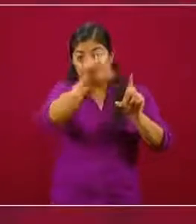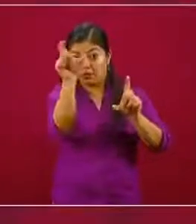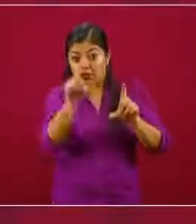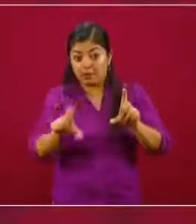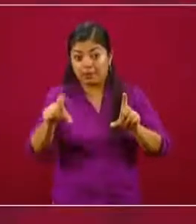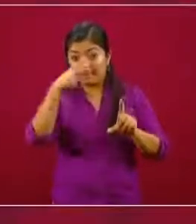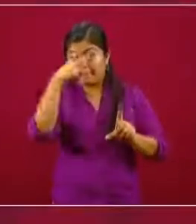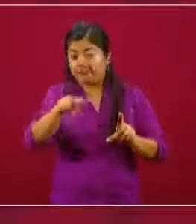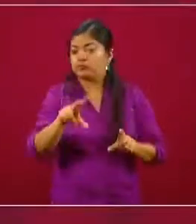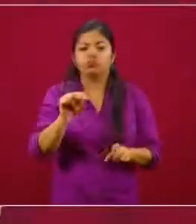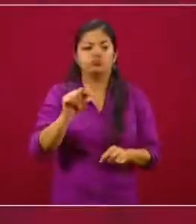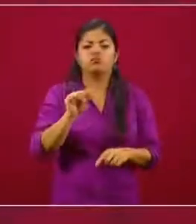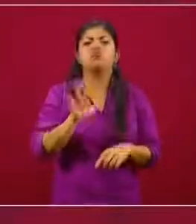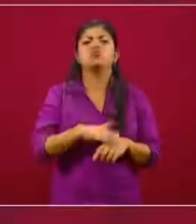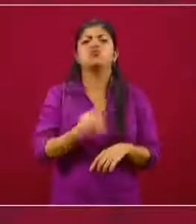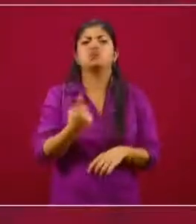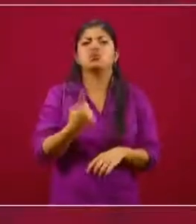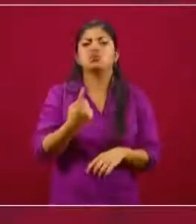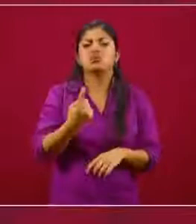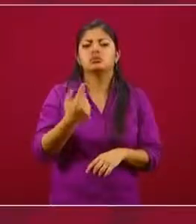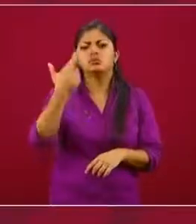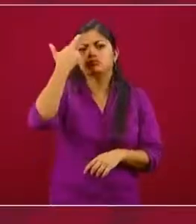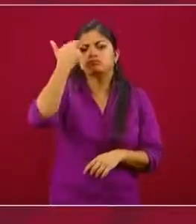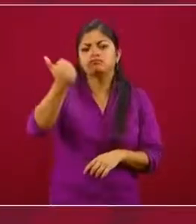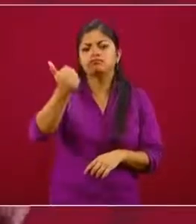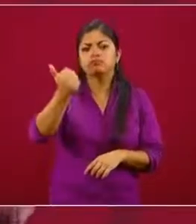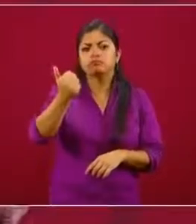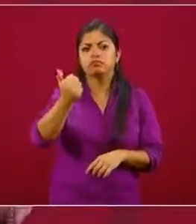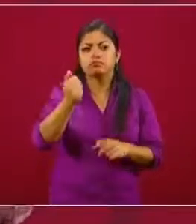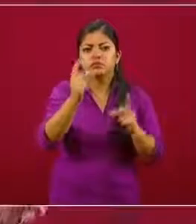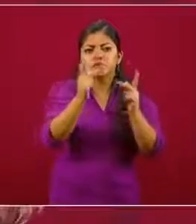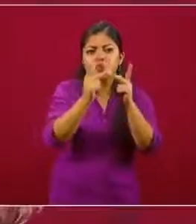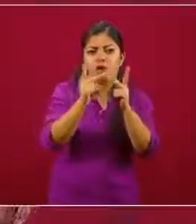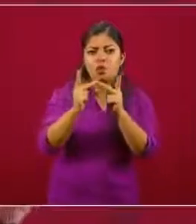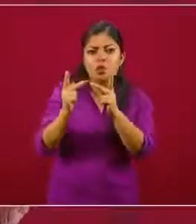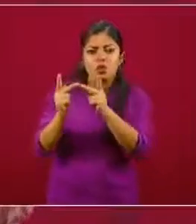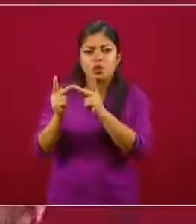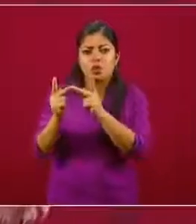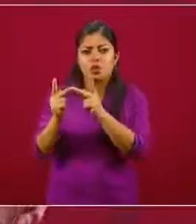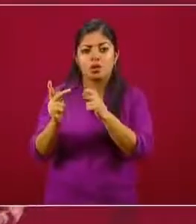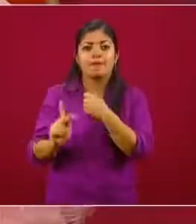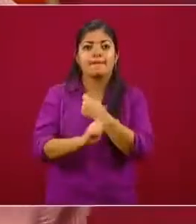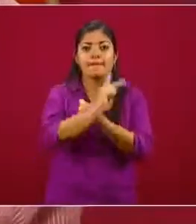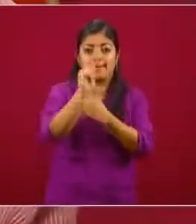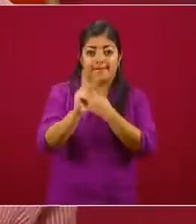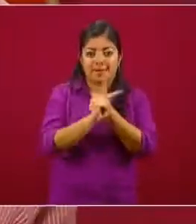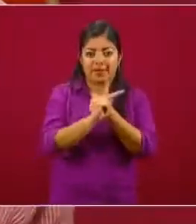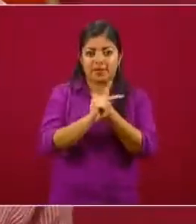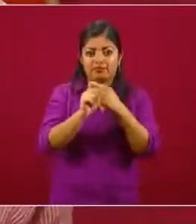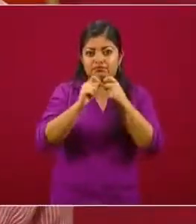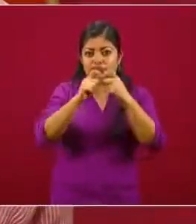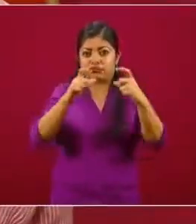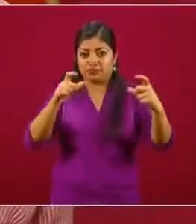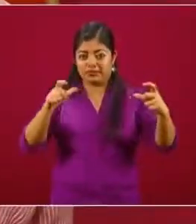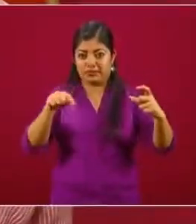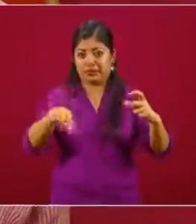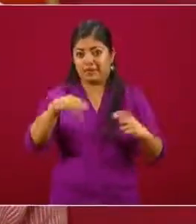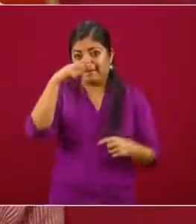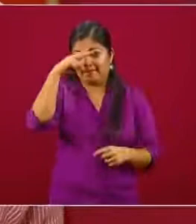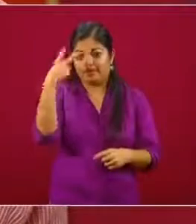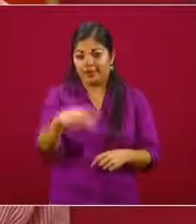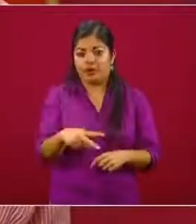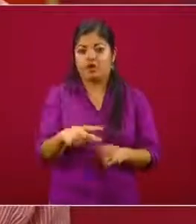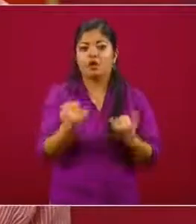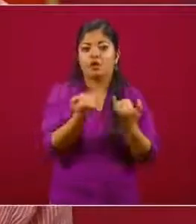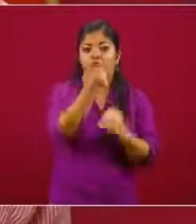es la razón? Que no hay sincronía en las epidemias. En países extensos, territorialmente extensos, como México, como